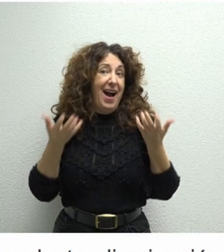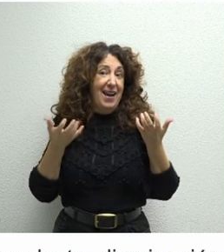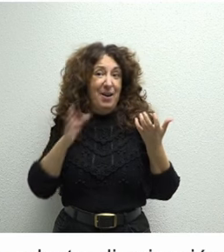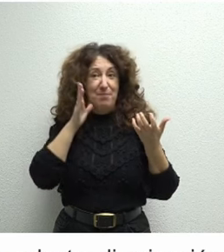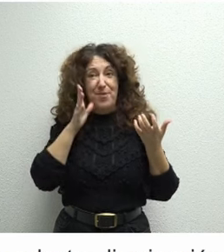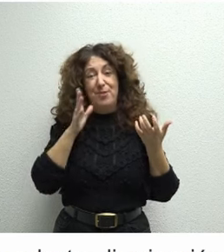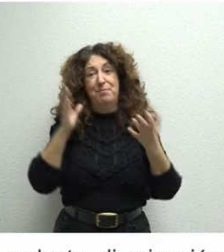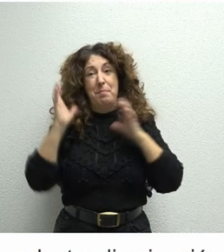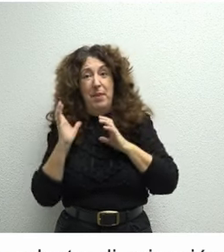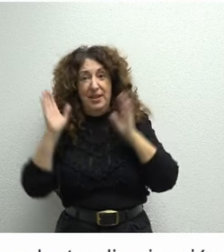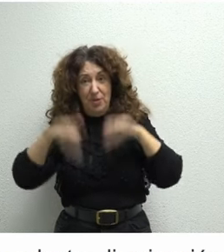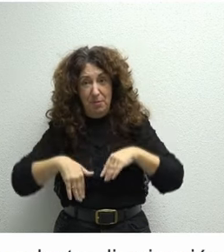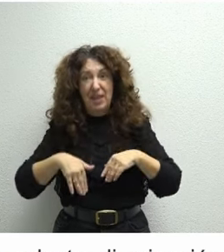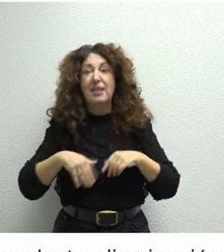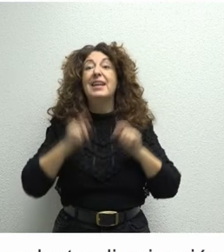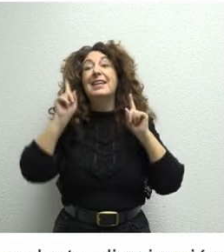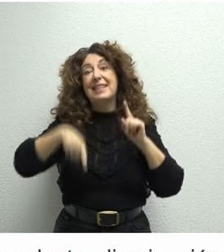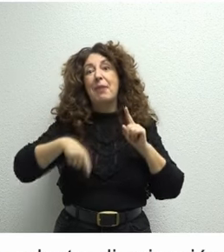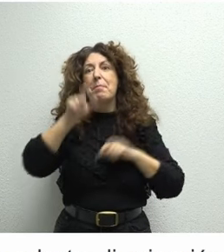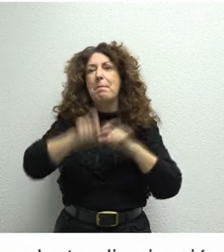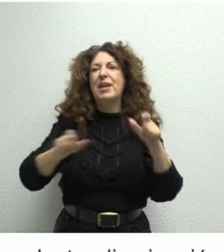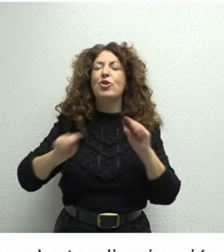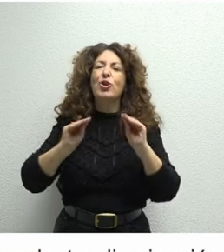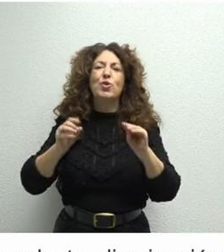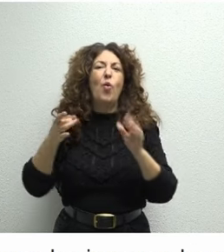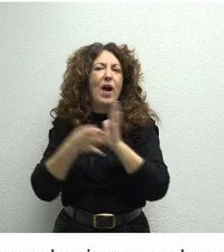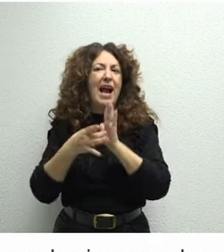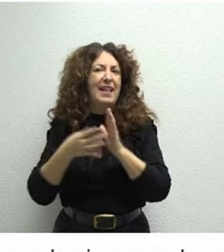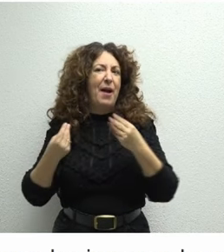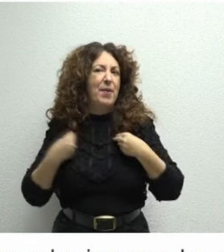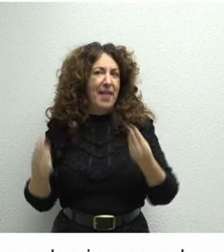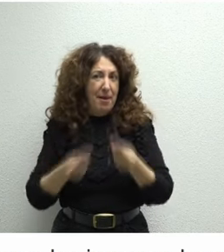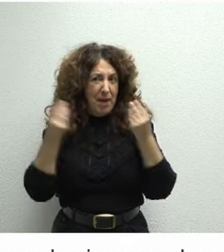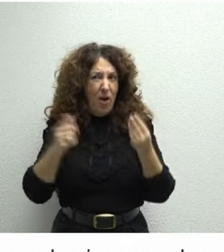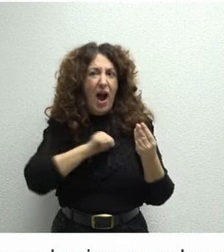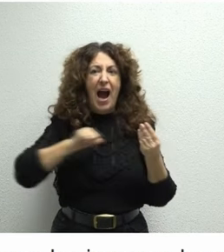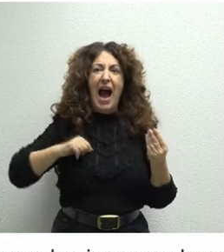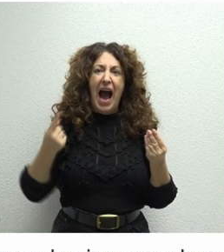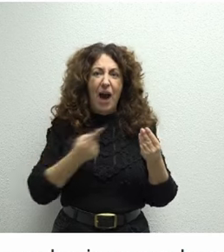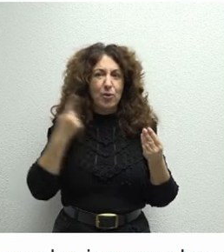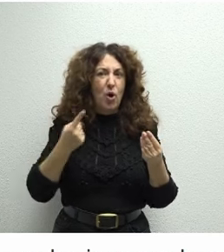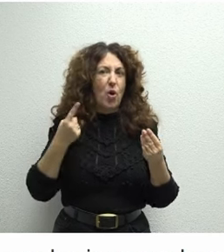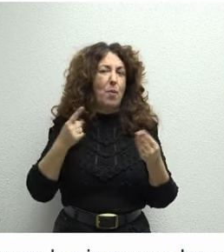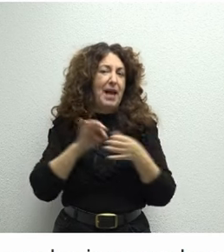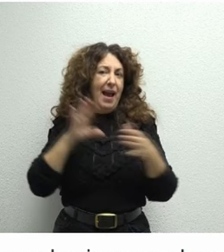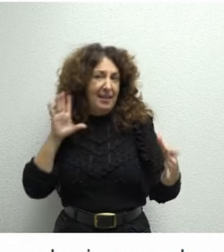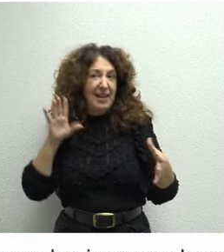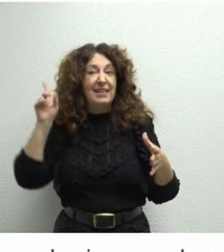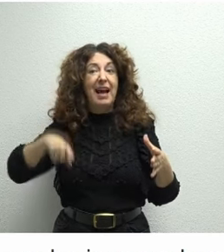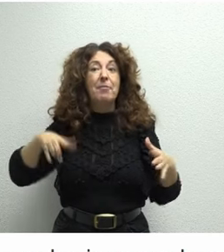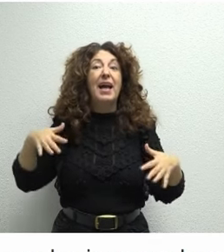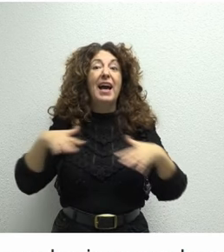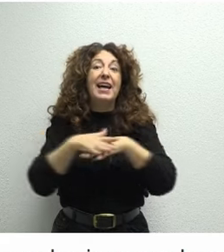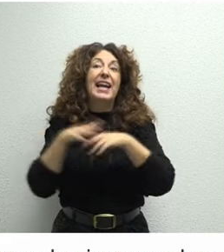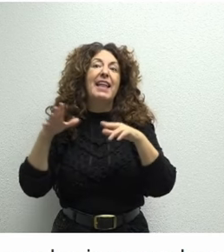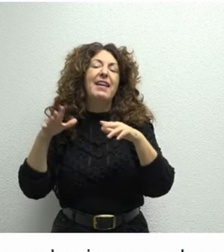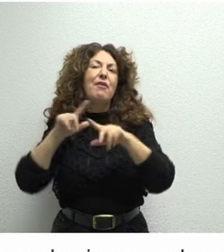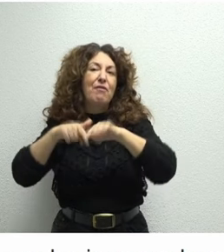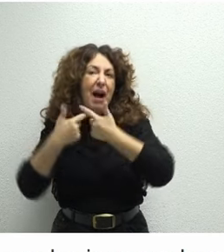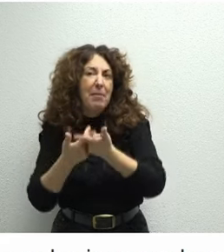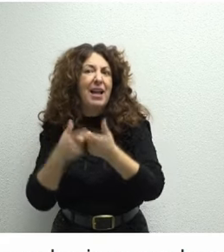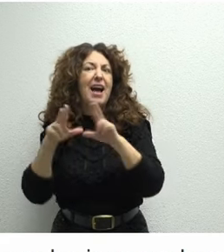calidad de vida de las personas su autonomía Independencia se fortalecen las redes sociales y familiares y se mejora la inclusión